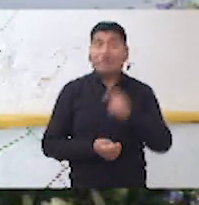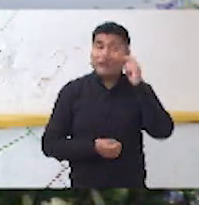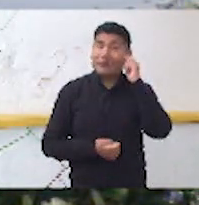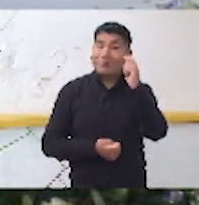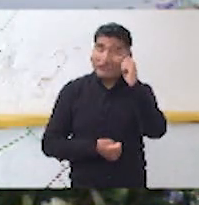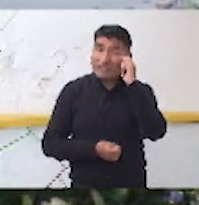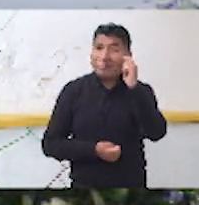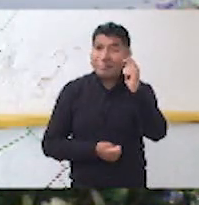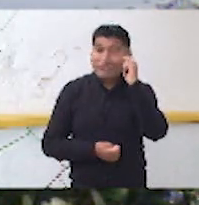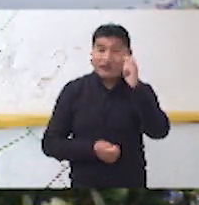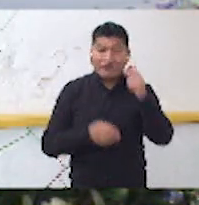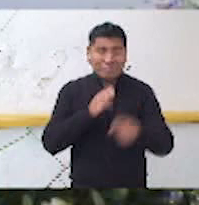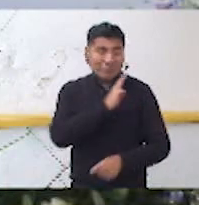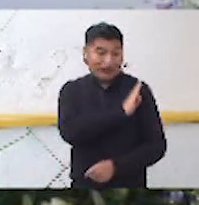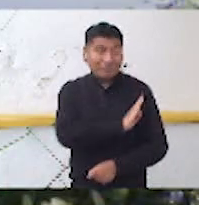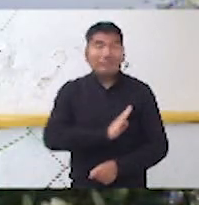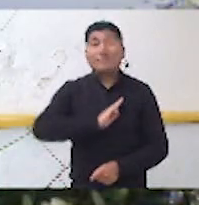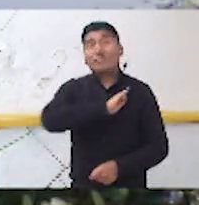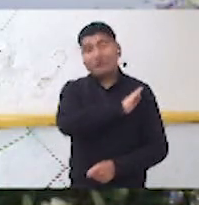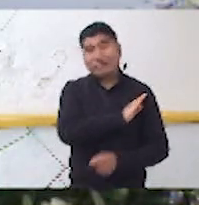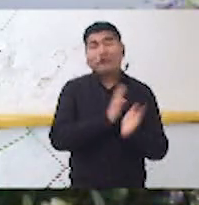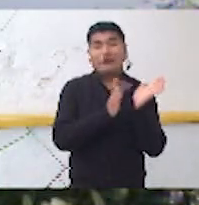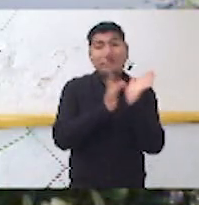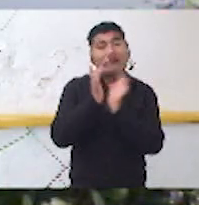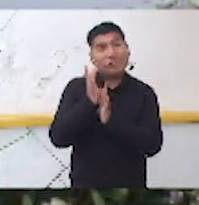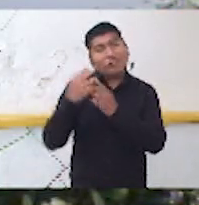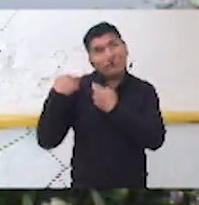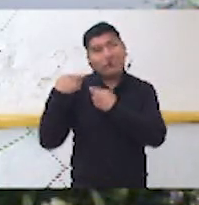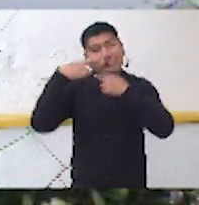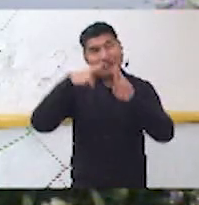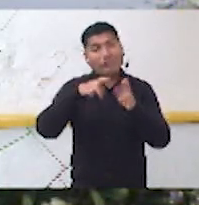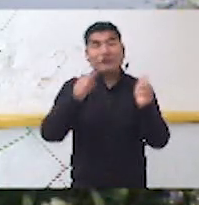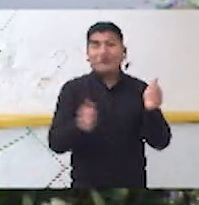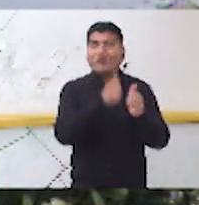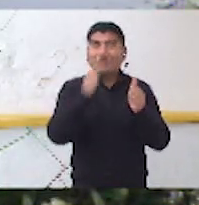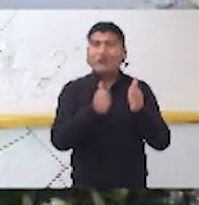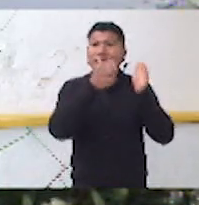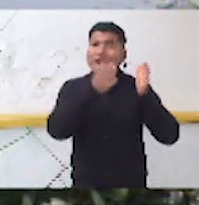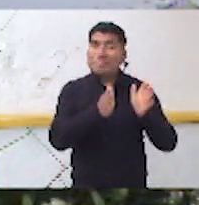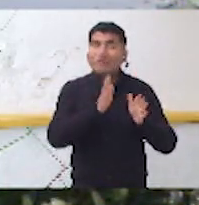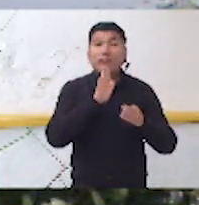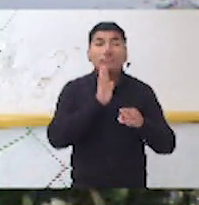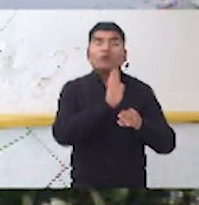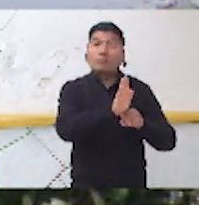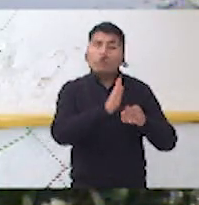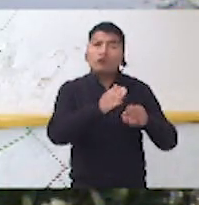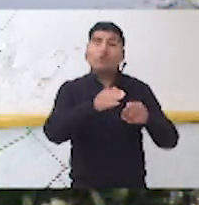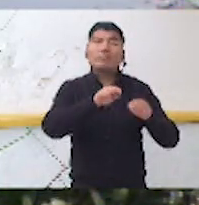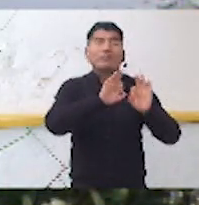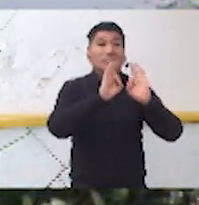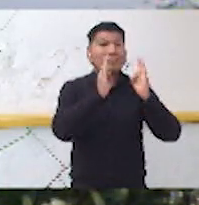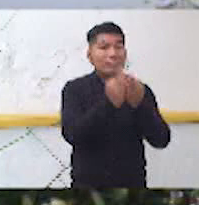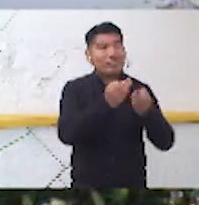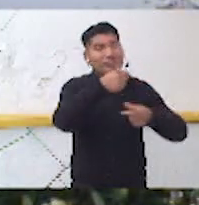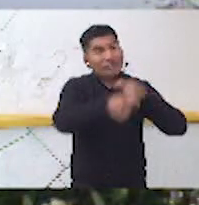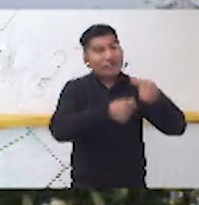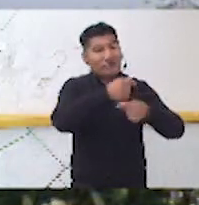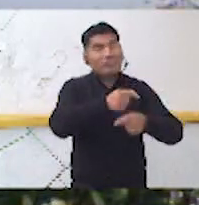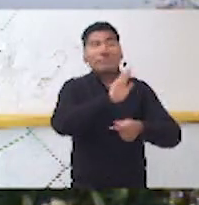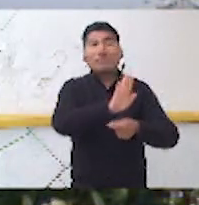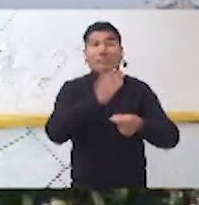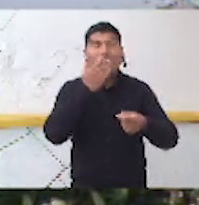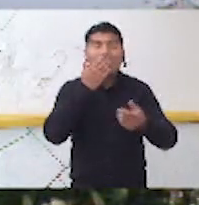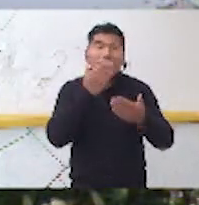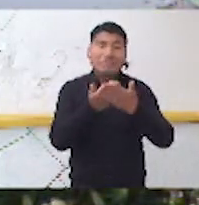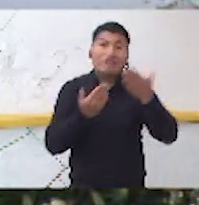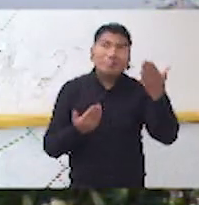Testigos en la misión que Jesús ha encargado a los apóstoles y sus sucesores para que su buena nueva llegue